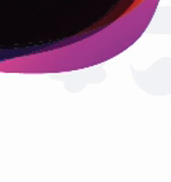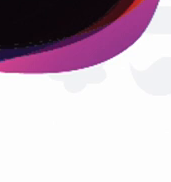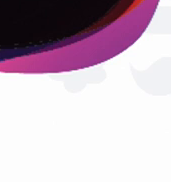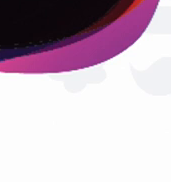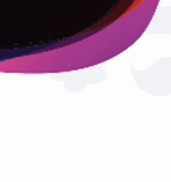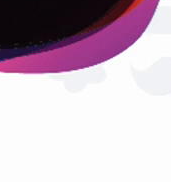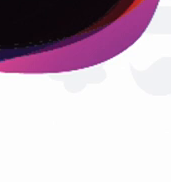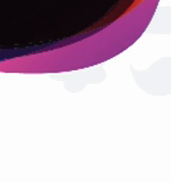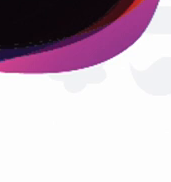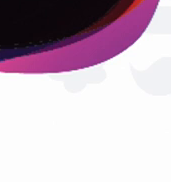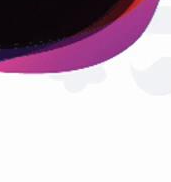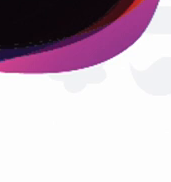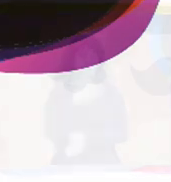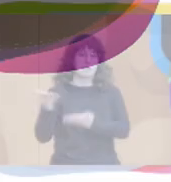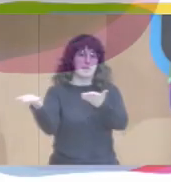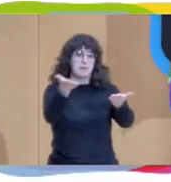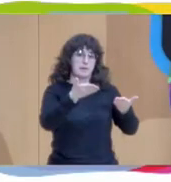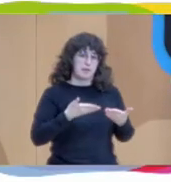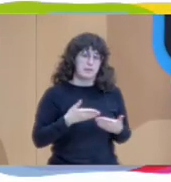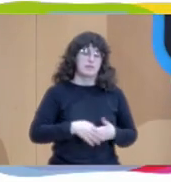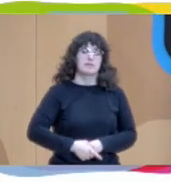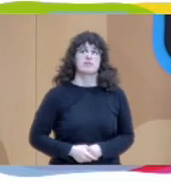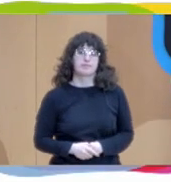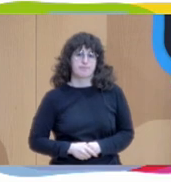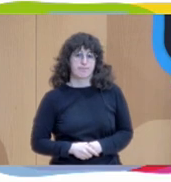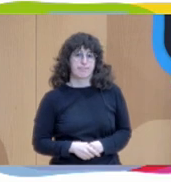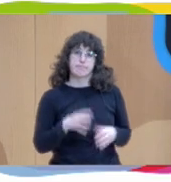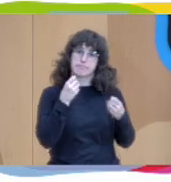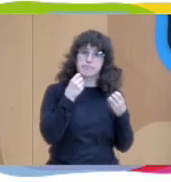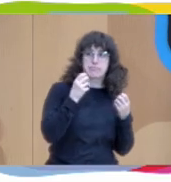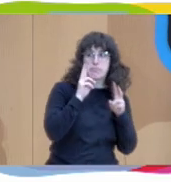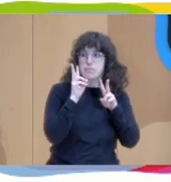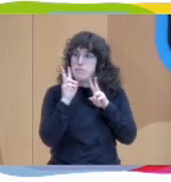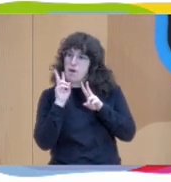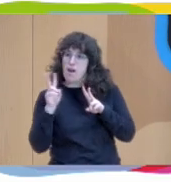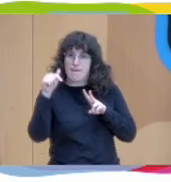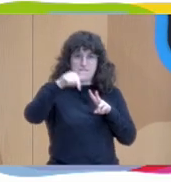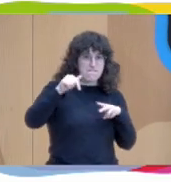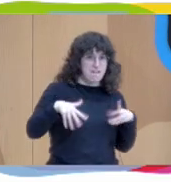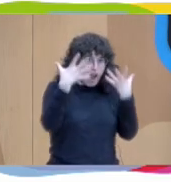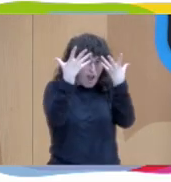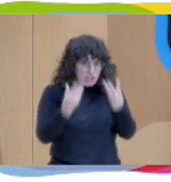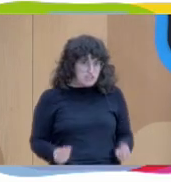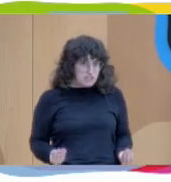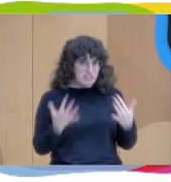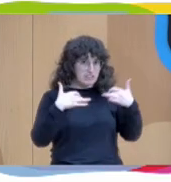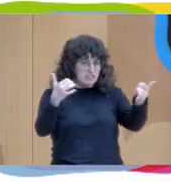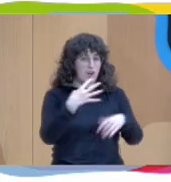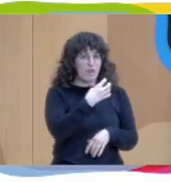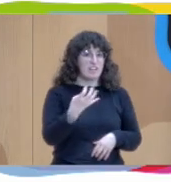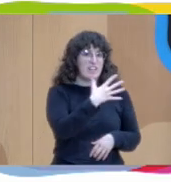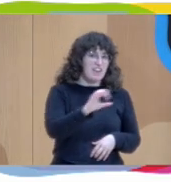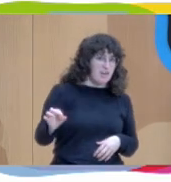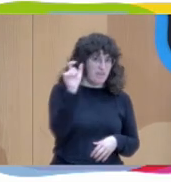días bienvenidos bienvenidas qué bien ver esta sala tan llena había 450 personas